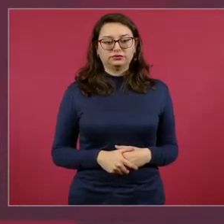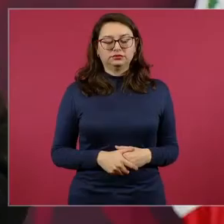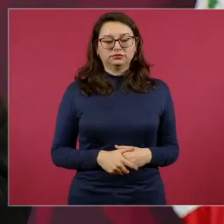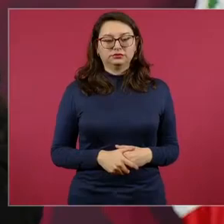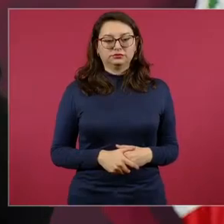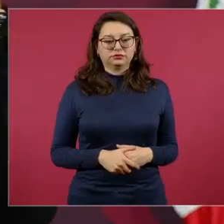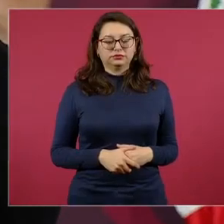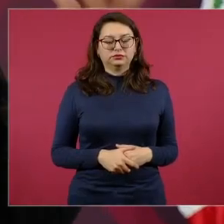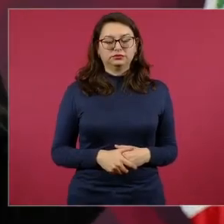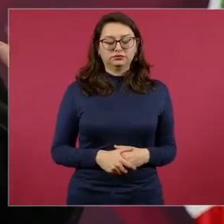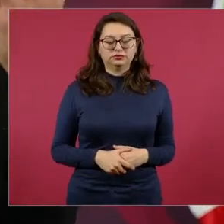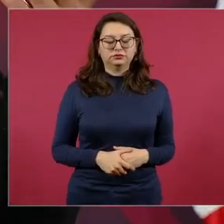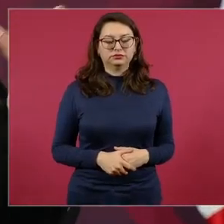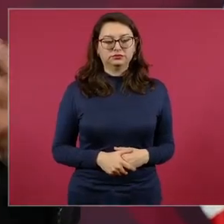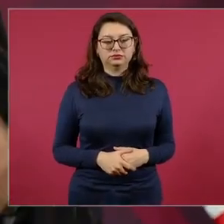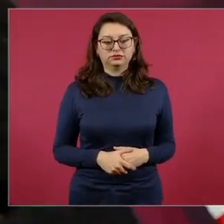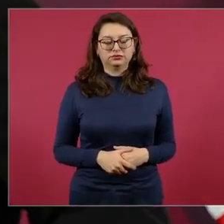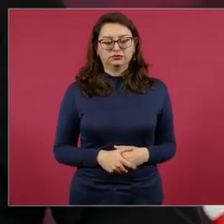por muy